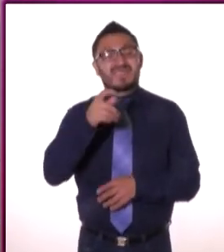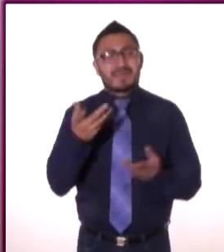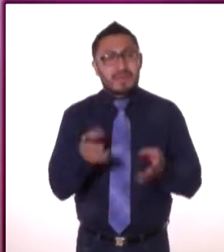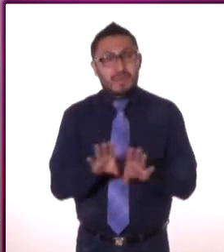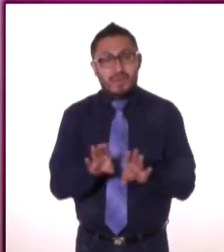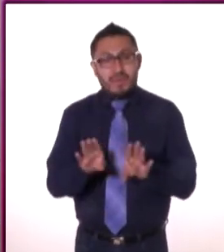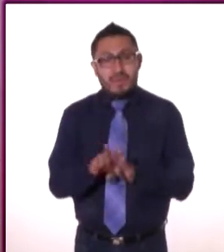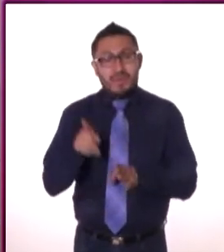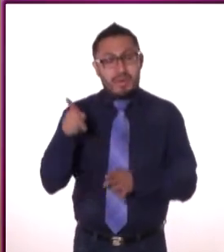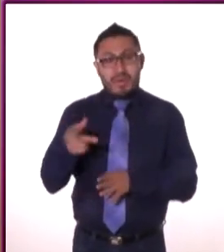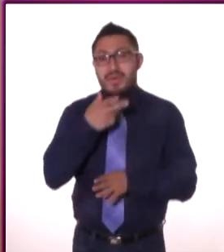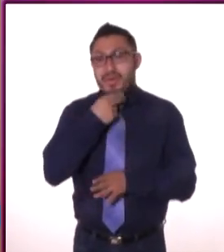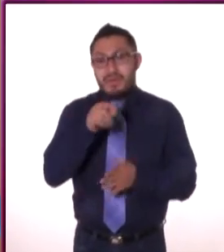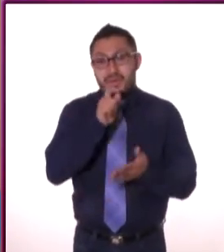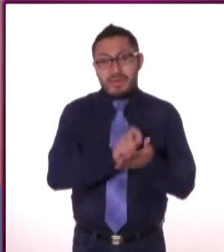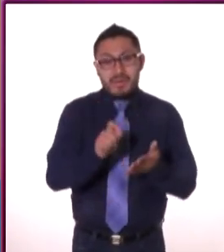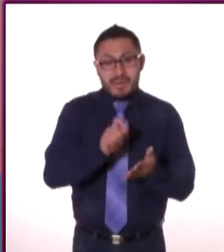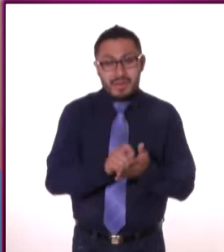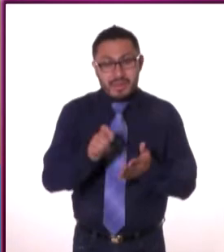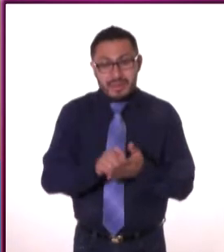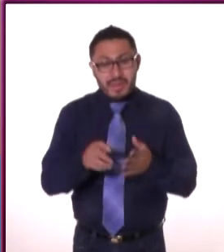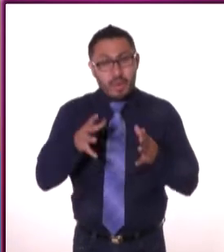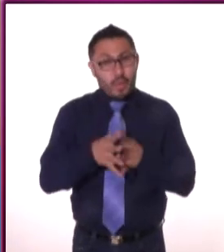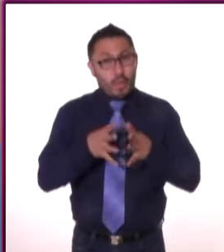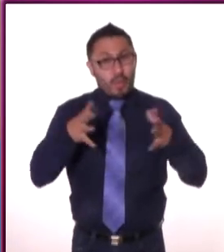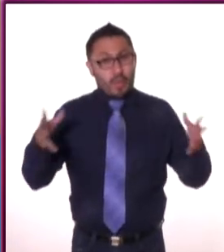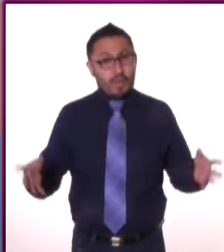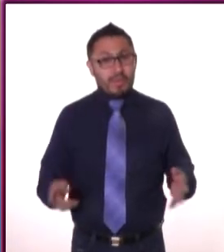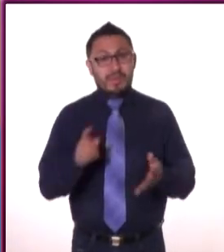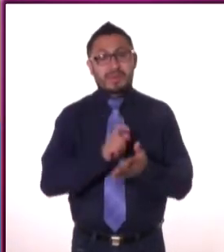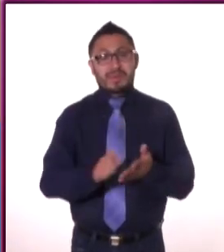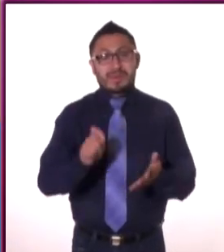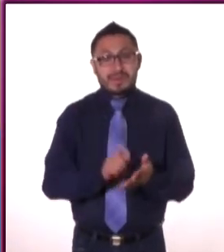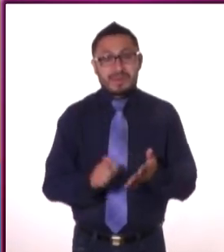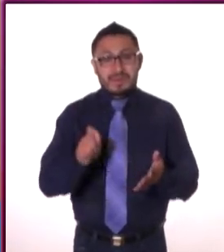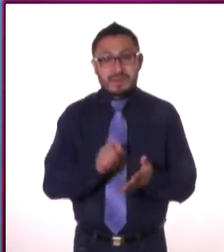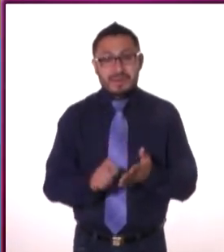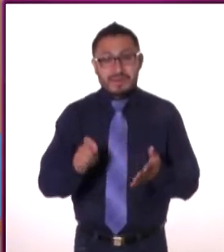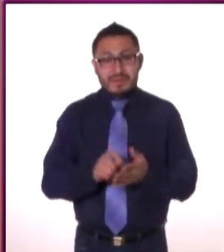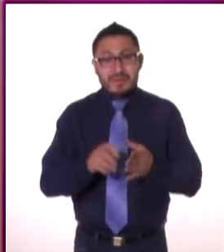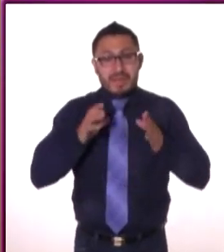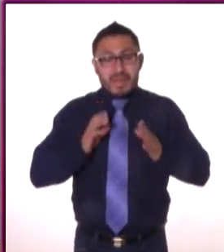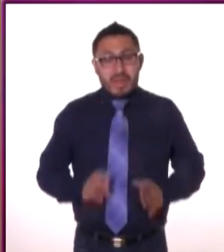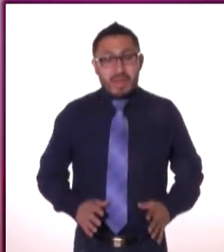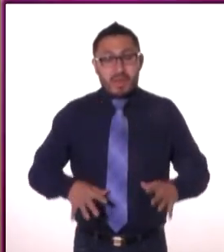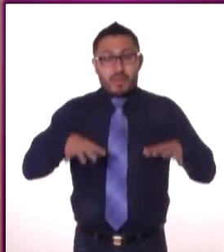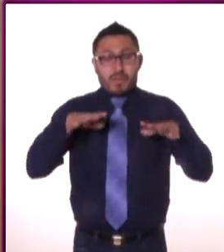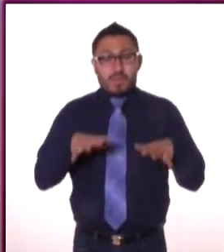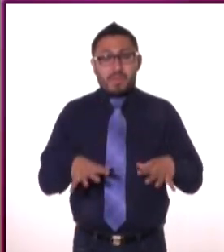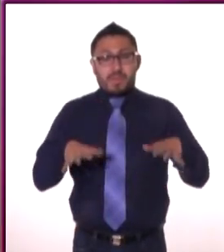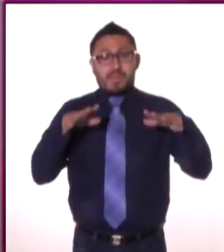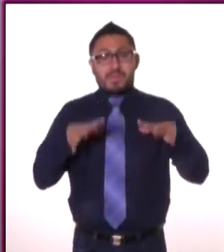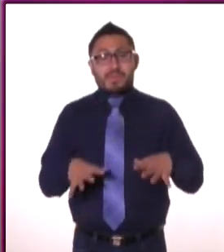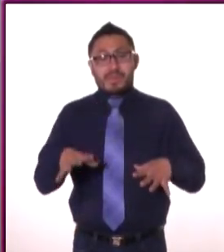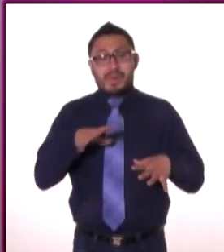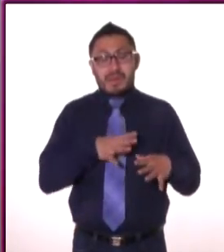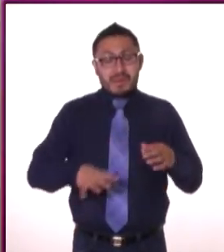Entonces, Arquímedes tiene una obra muy extensa, escribe sobre los cuerpos